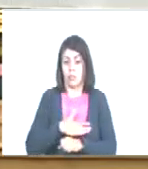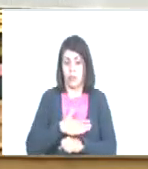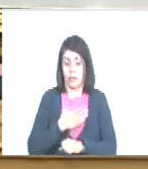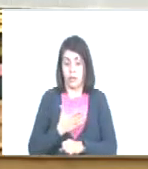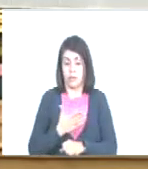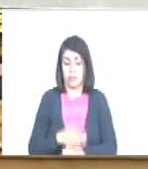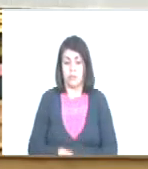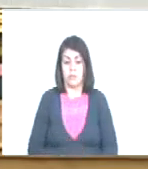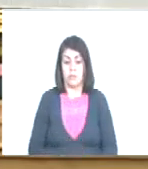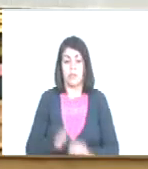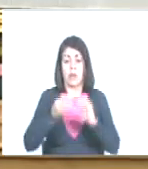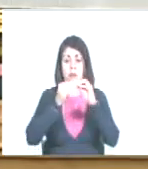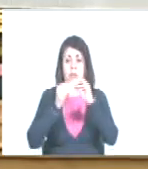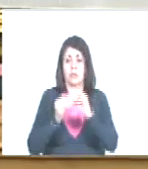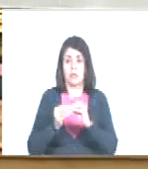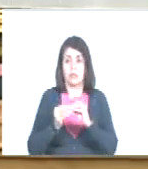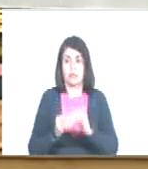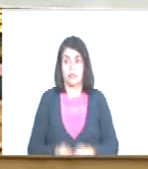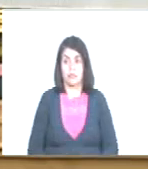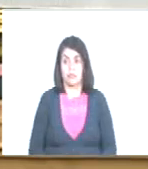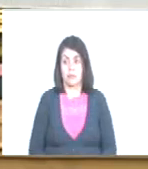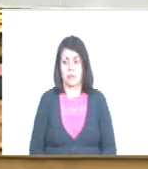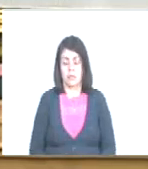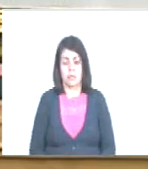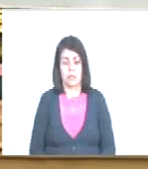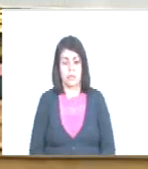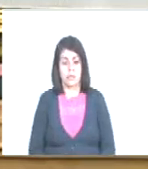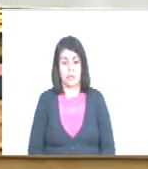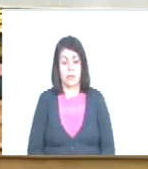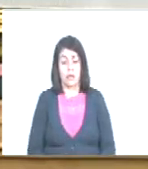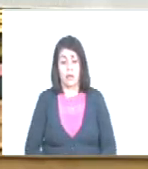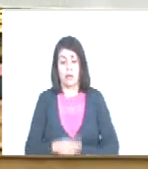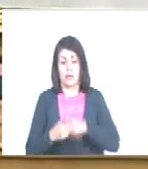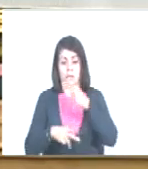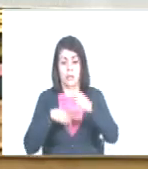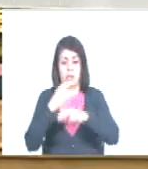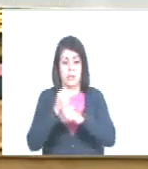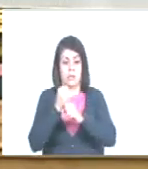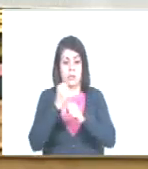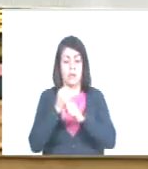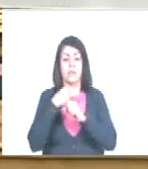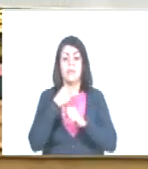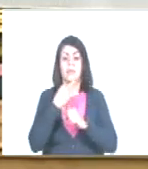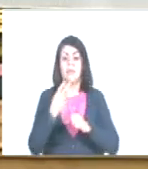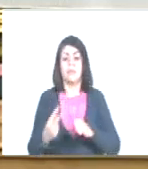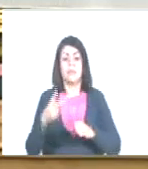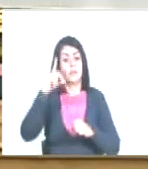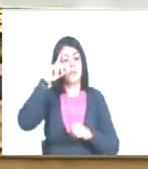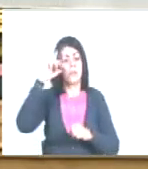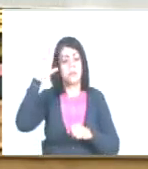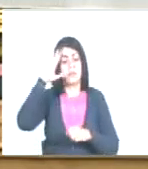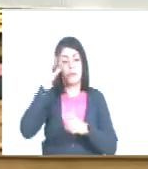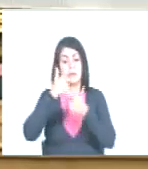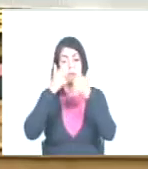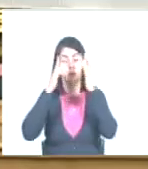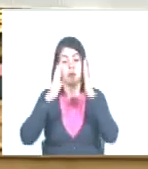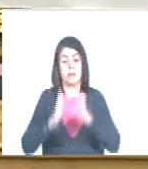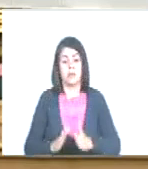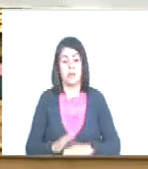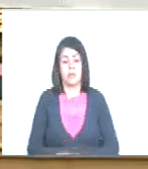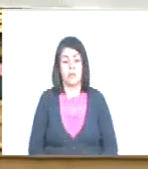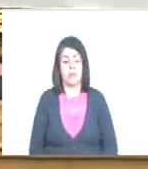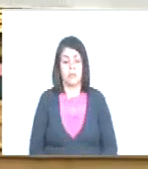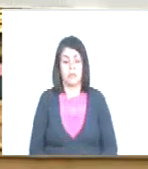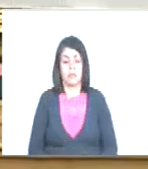ser reparada, para que el legado, la obra, la voz y el sueño del libertador Simón